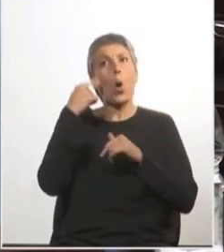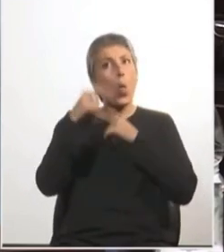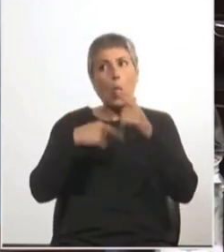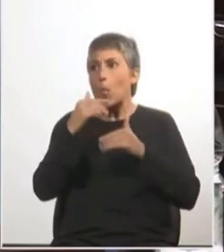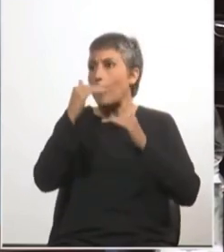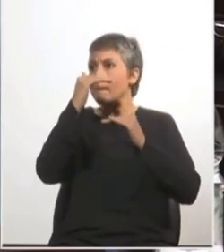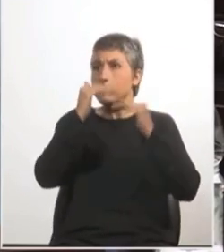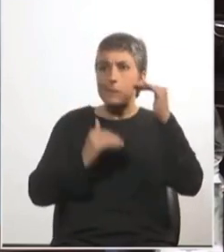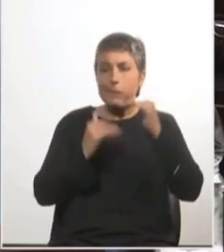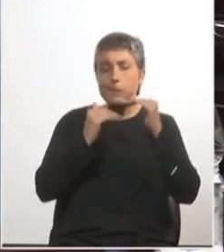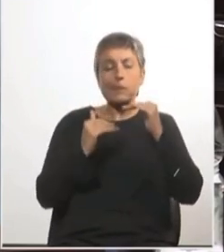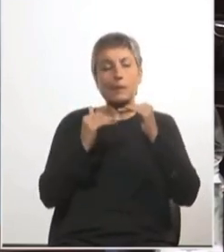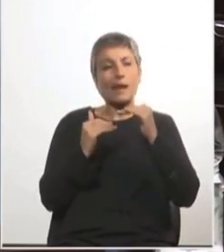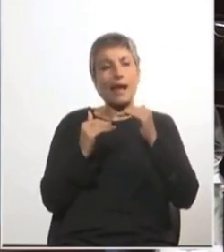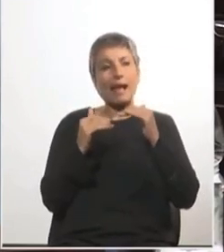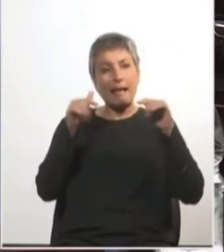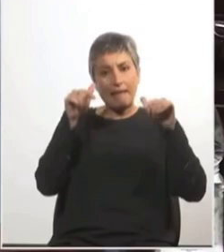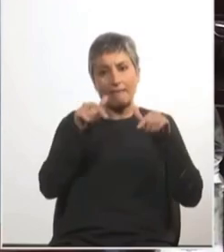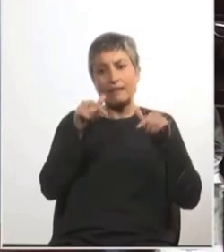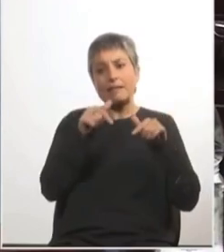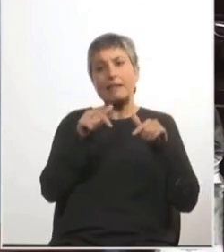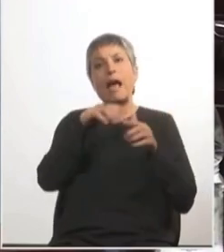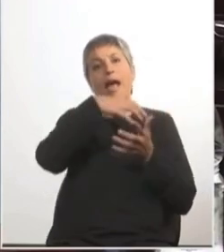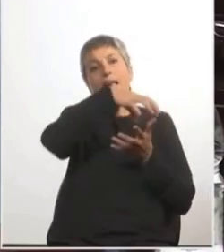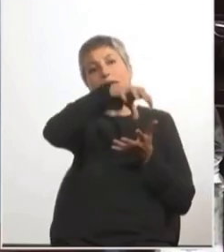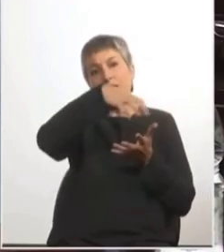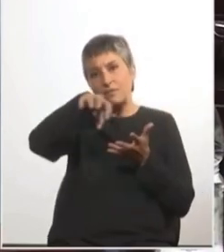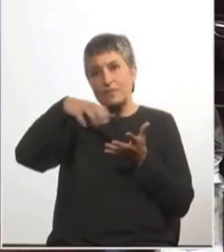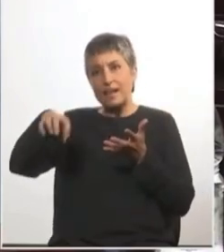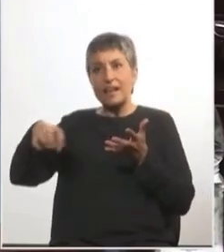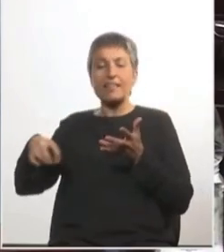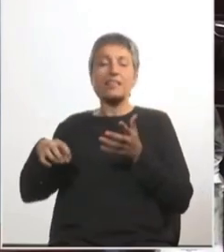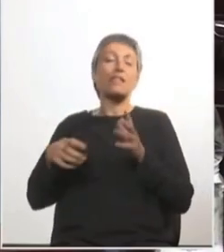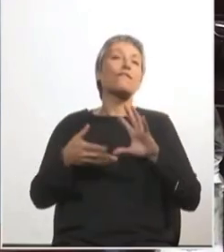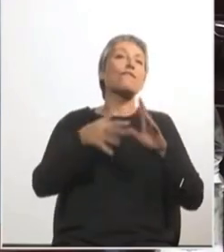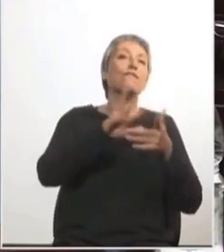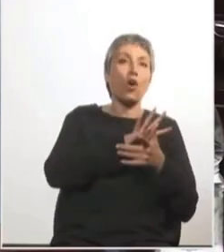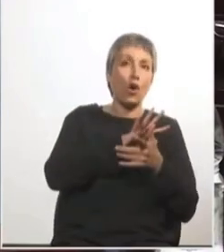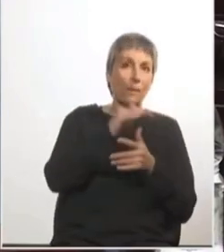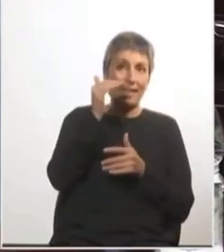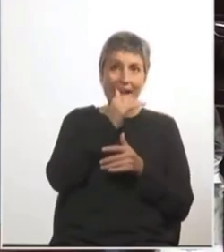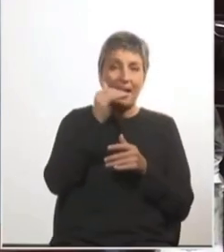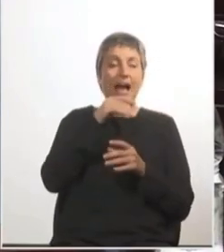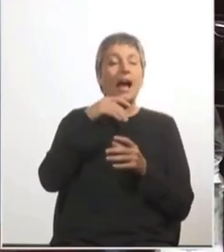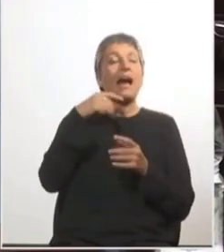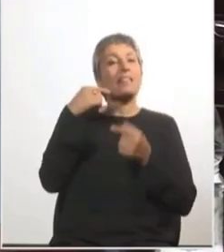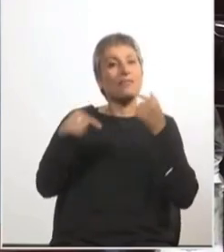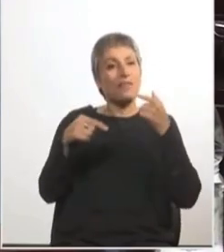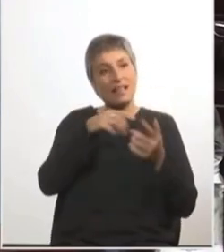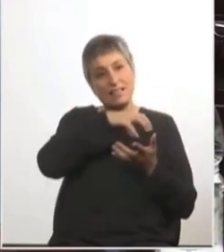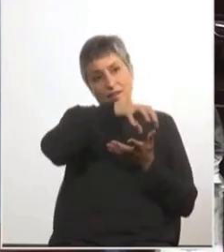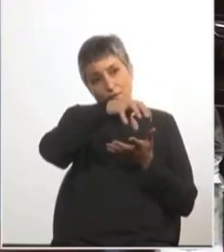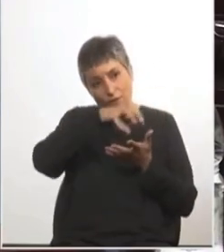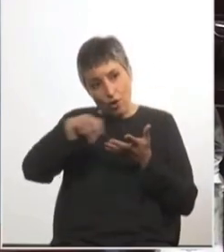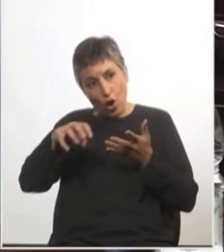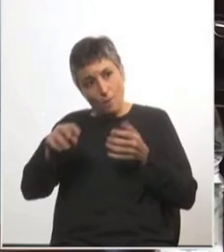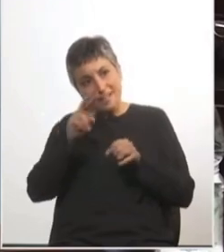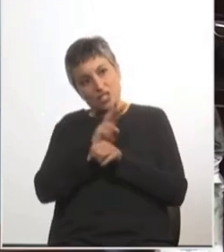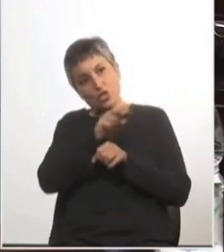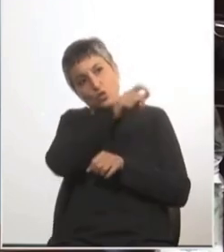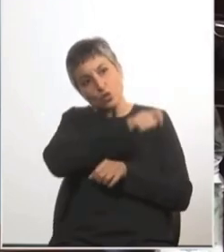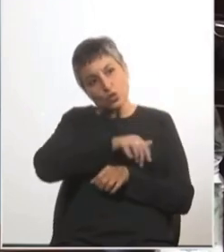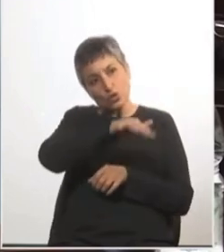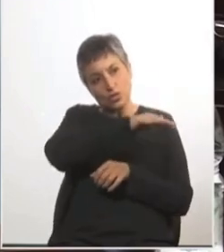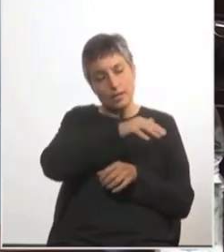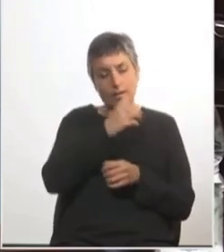inequidades que había entre los distintos regímenes de seguridad social, entre los distintos institutos de la